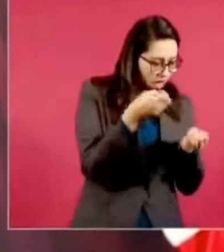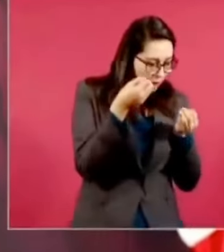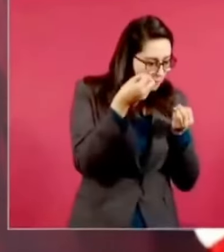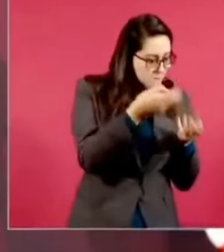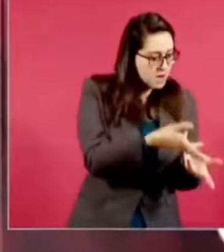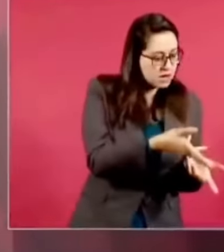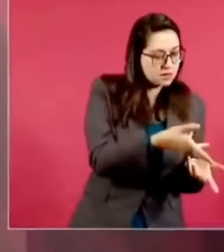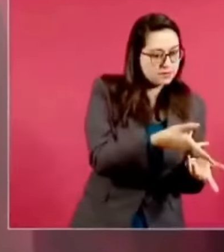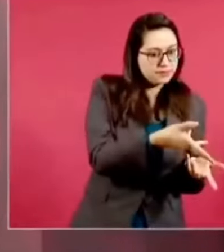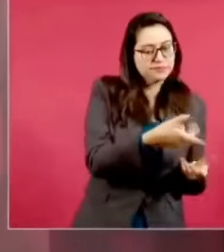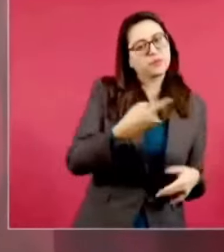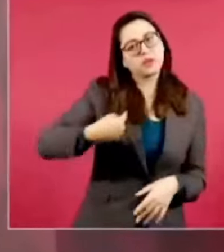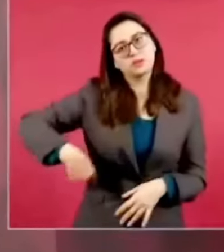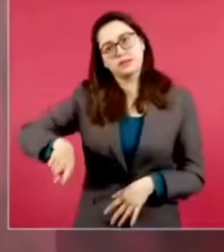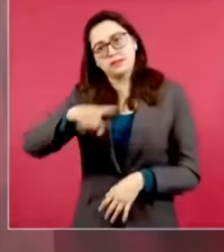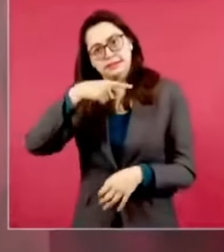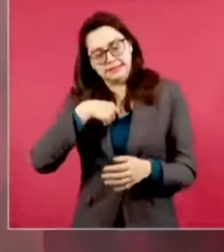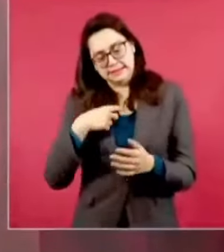social, democrático